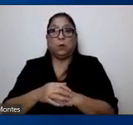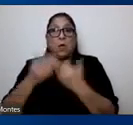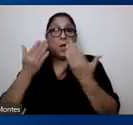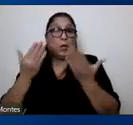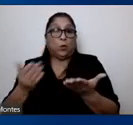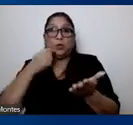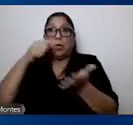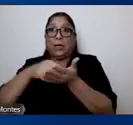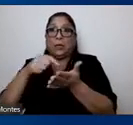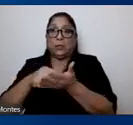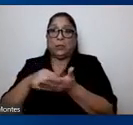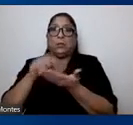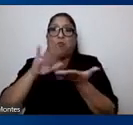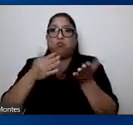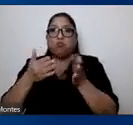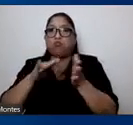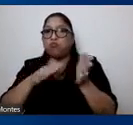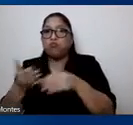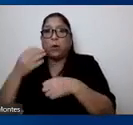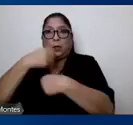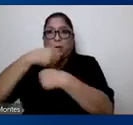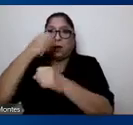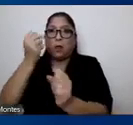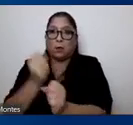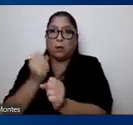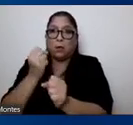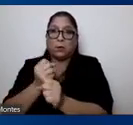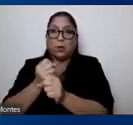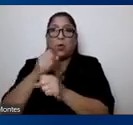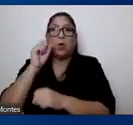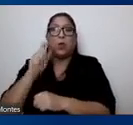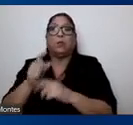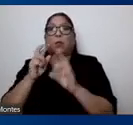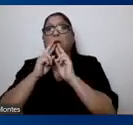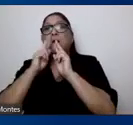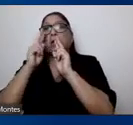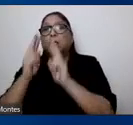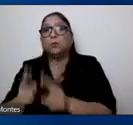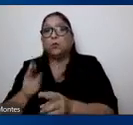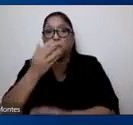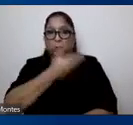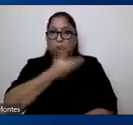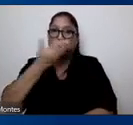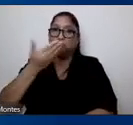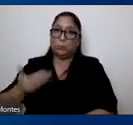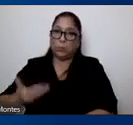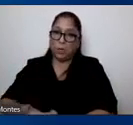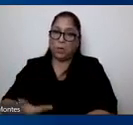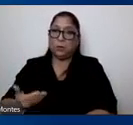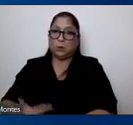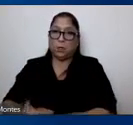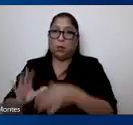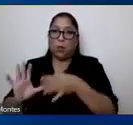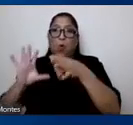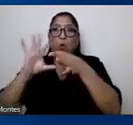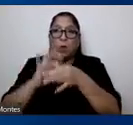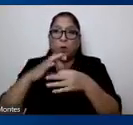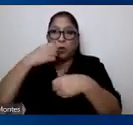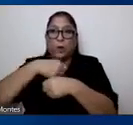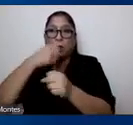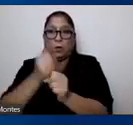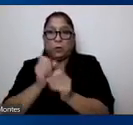es el saldo también de la creación de la respuesta estatal, ligada a la creación de grupos